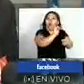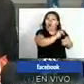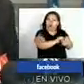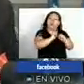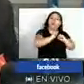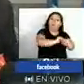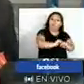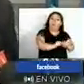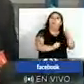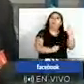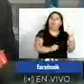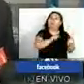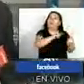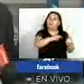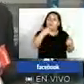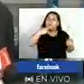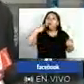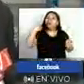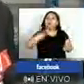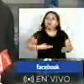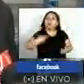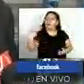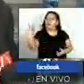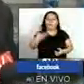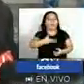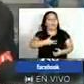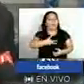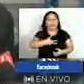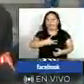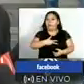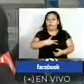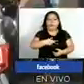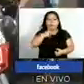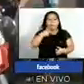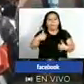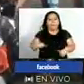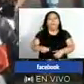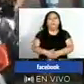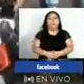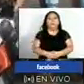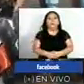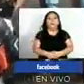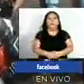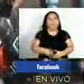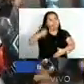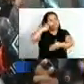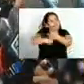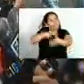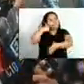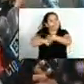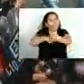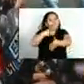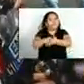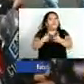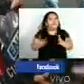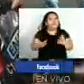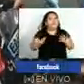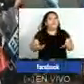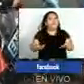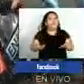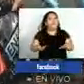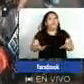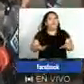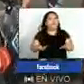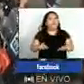fallecidos. Esa es la realidad y nosotros lo condenamos desde donde se vea. Insistimos, es necesario que